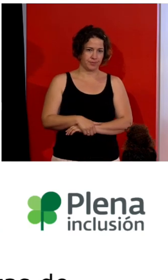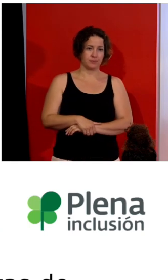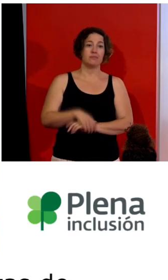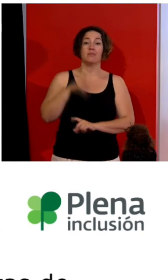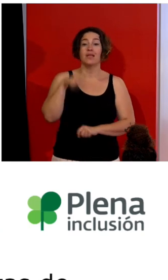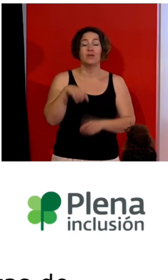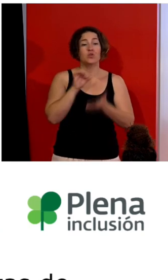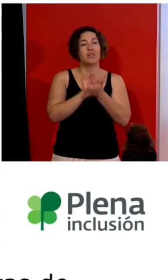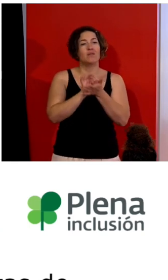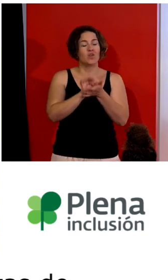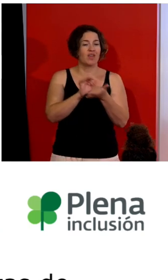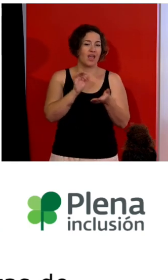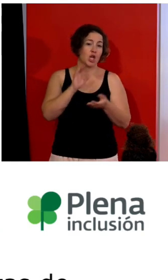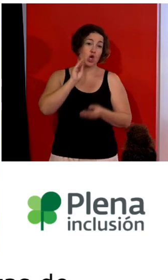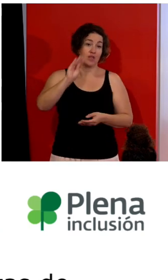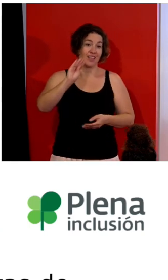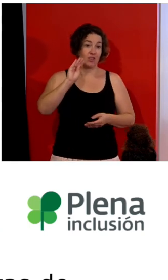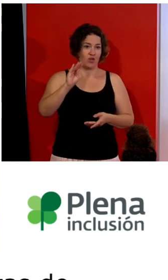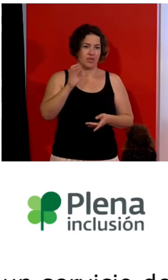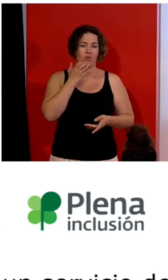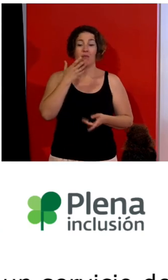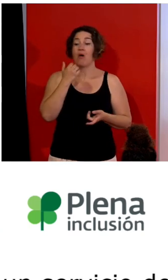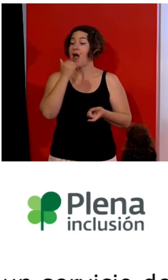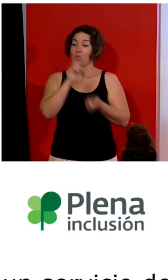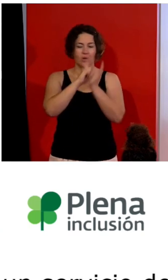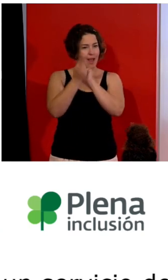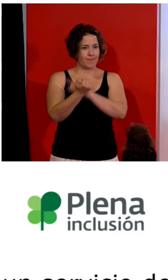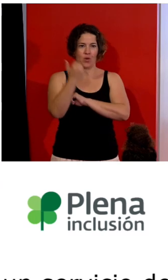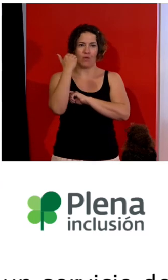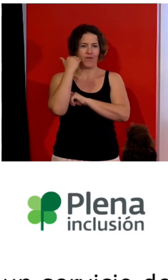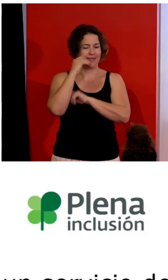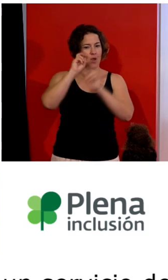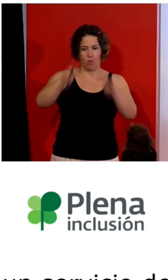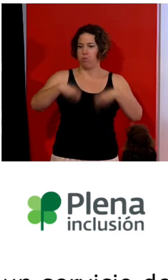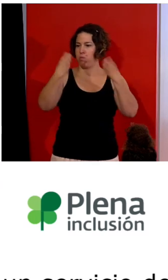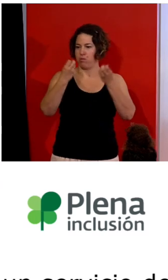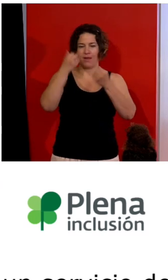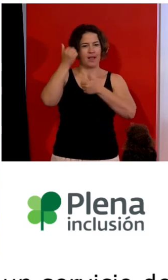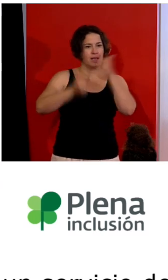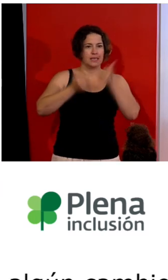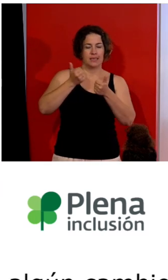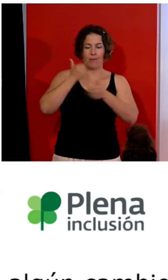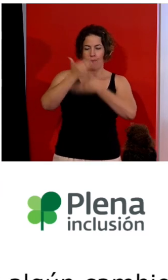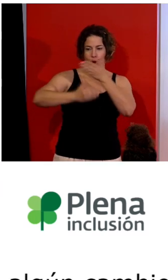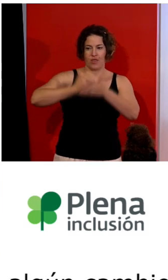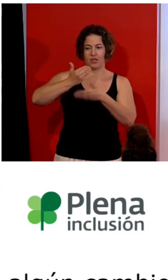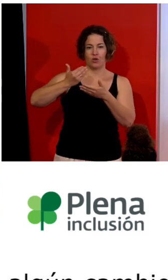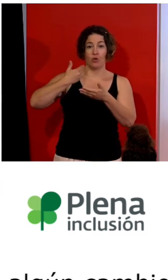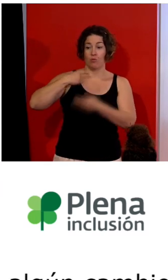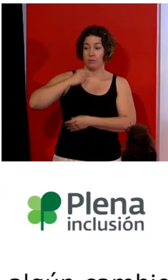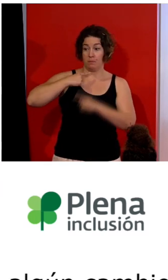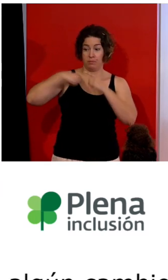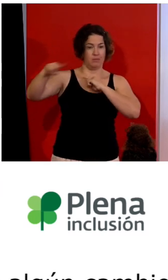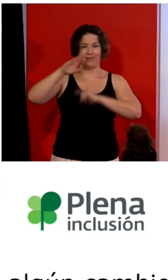de notificaciones, ¿no? De tal manera que si hay algún cambio o alguna actualización en el proceso, le pueda